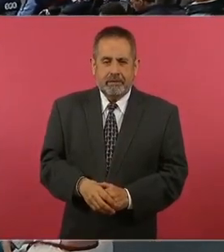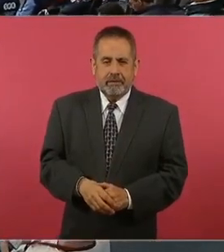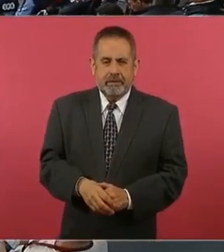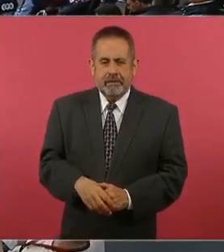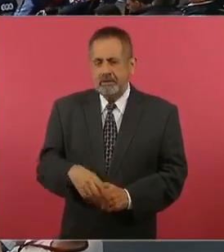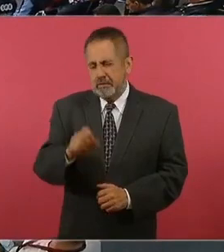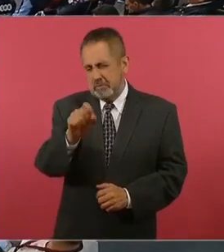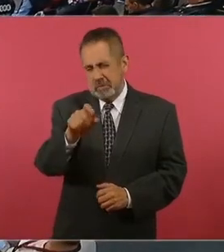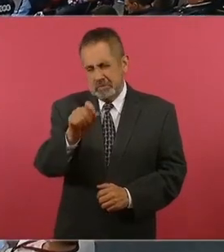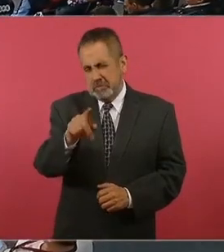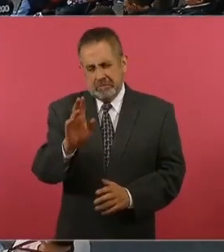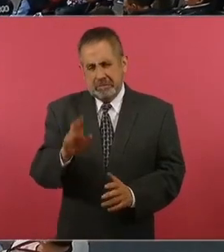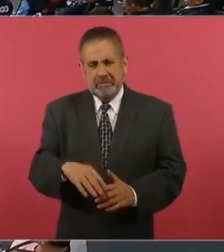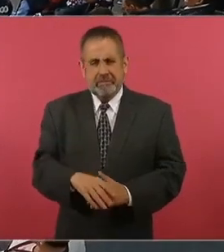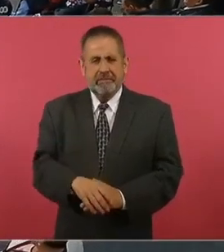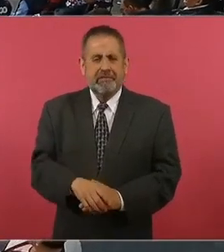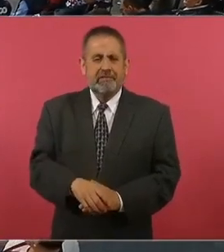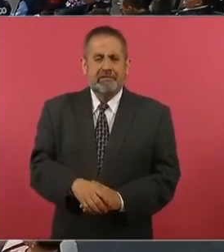Lo mismo,